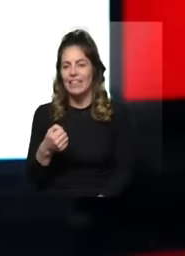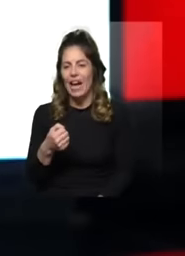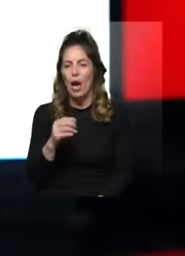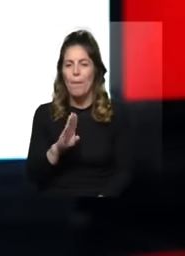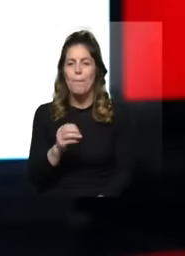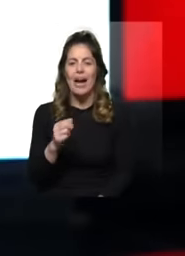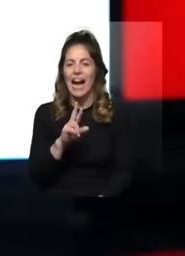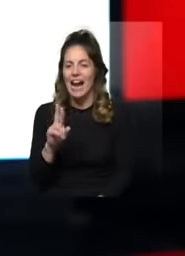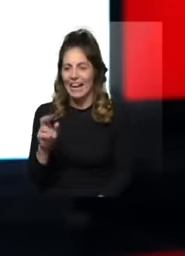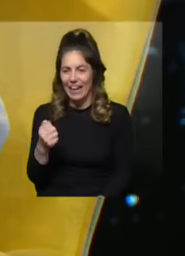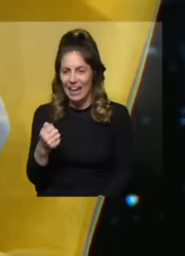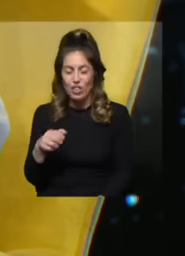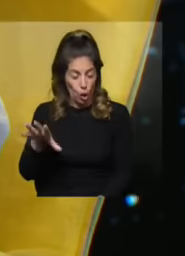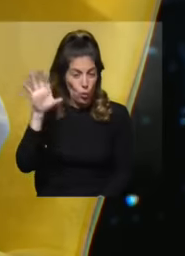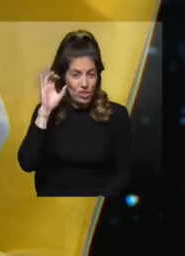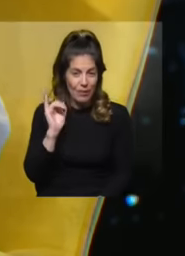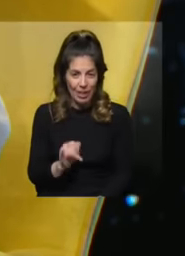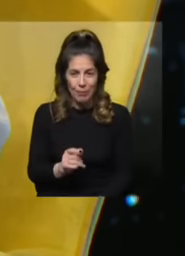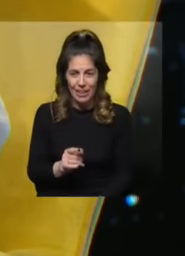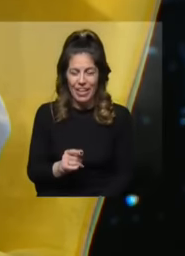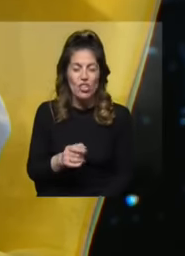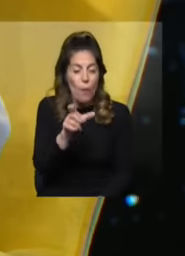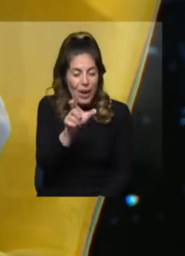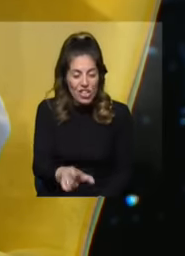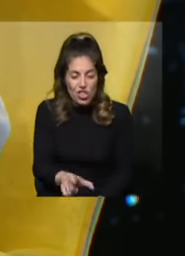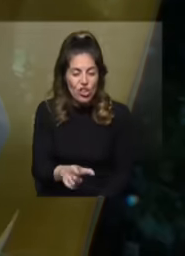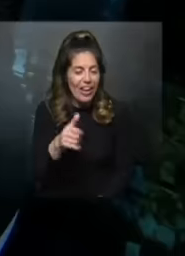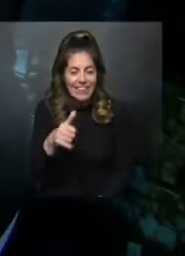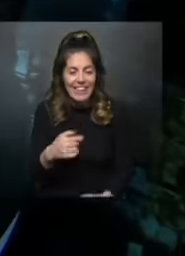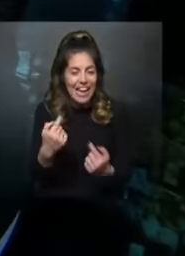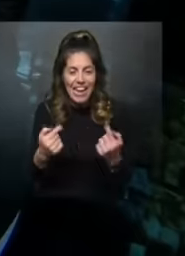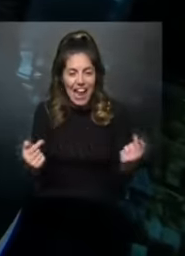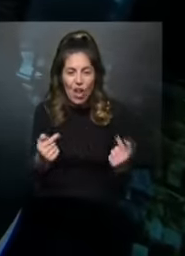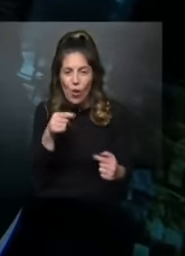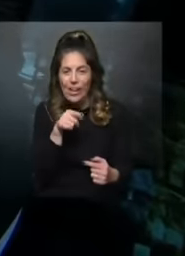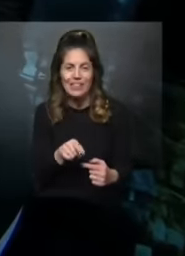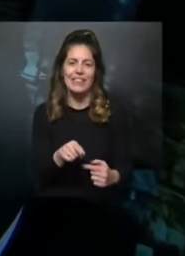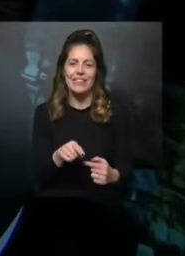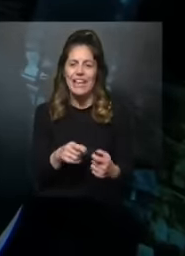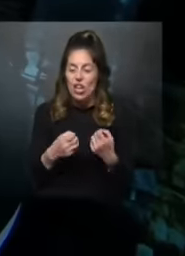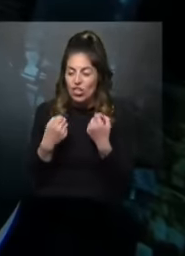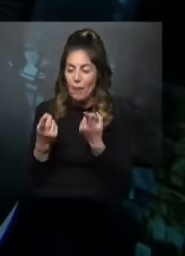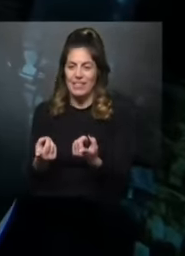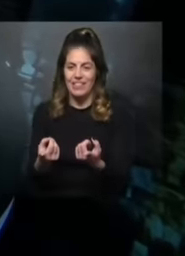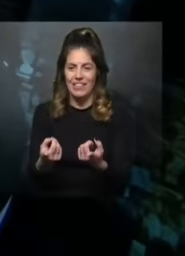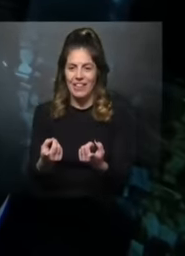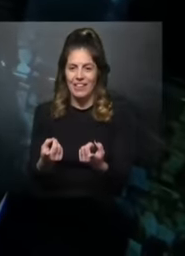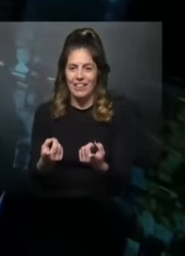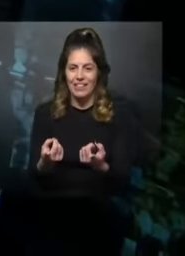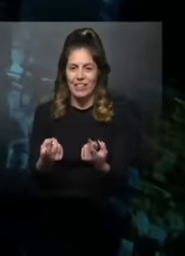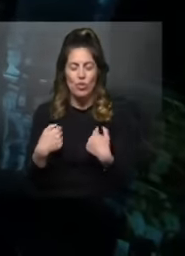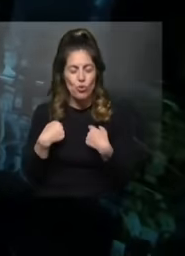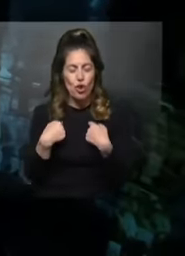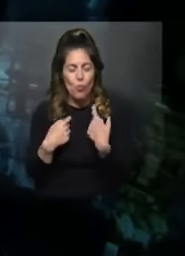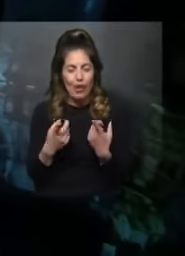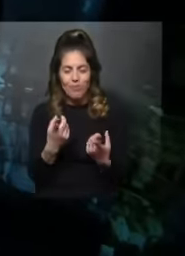a Violeta Parra, es decir, que eran seres que tenían algo ahí. Y entonces, no sé